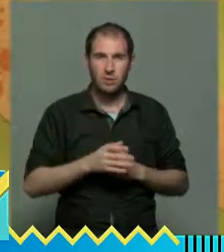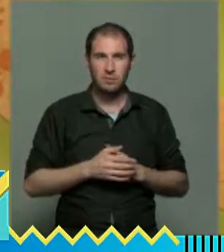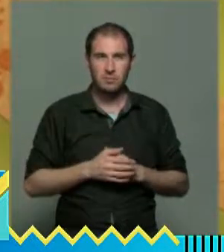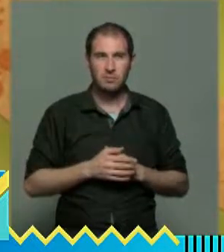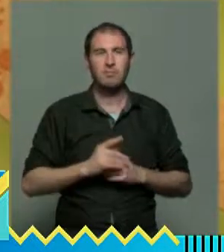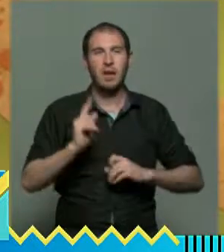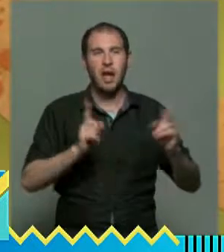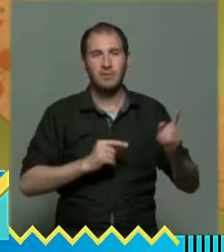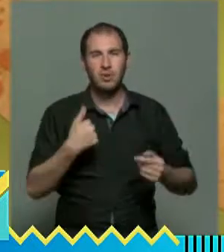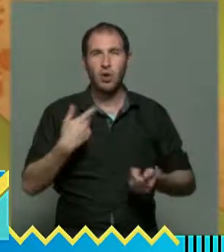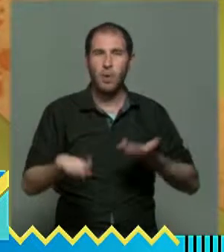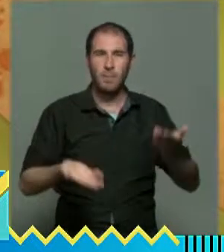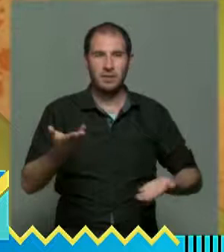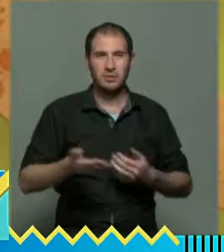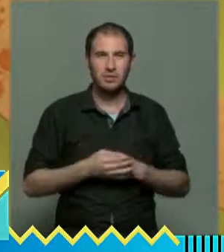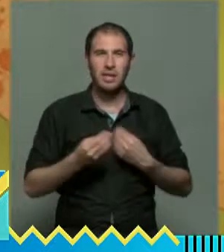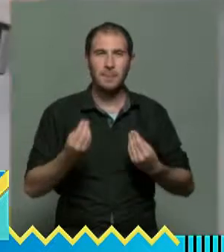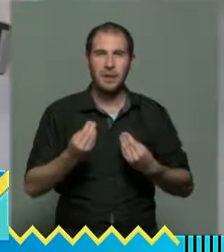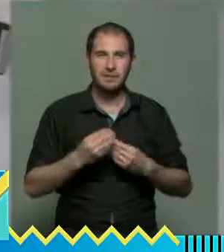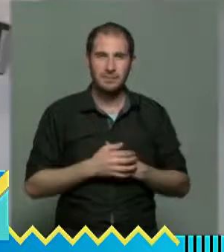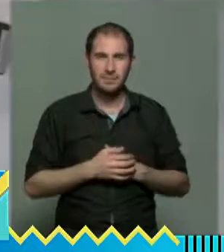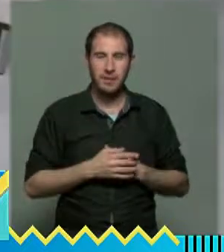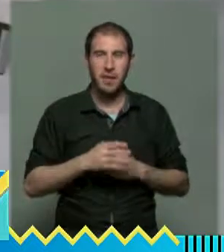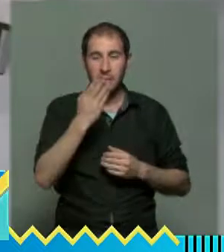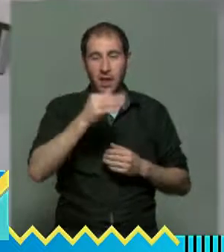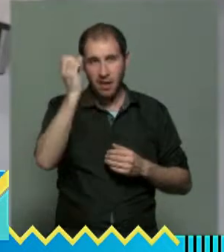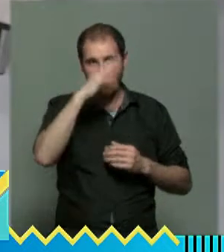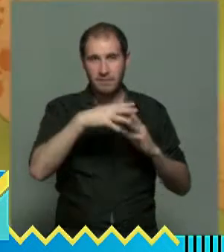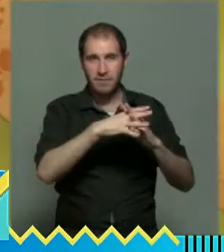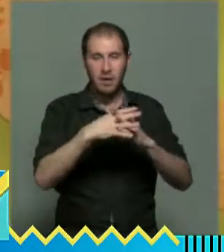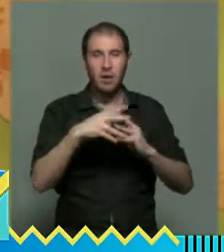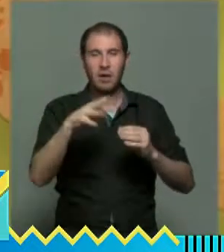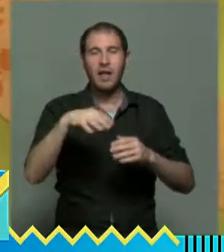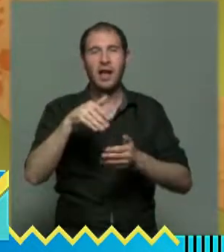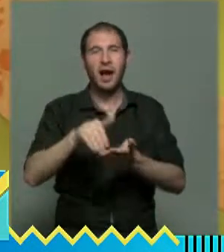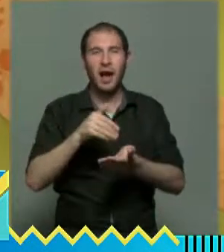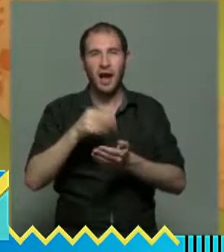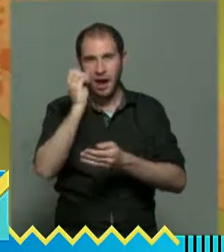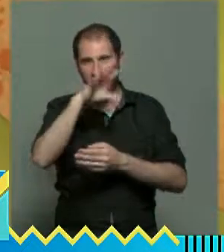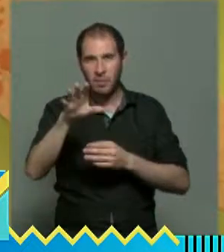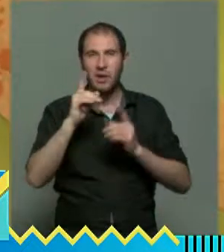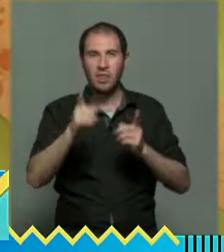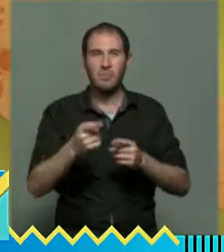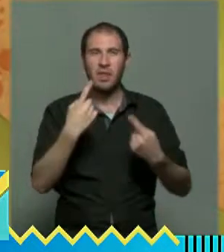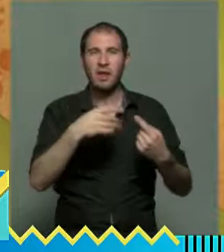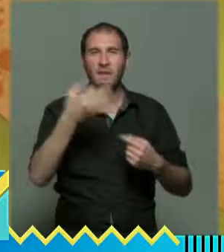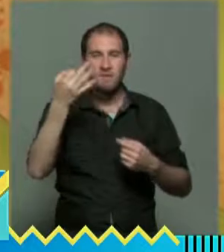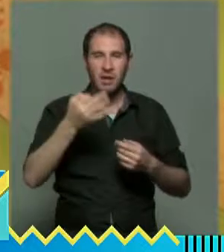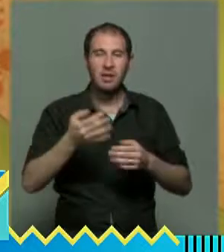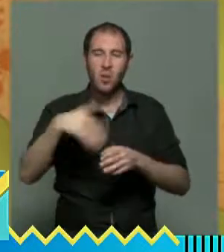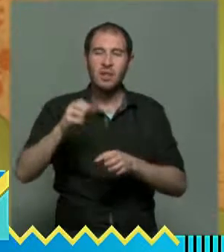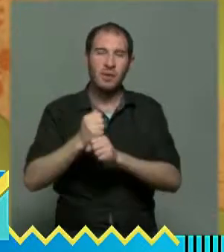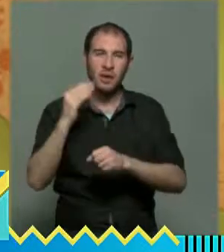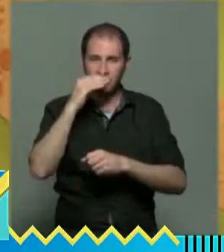que por ahí yo lo comparaba un poco, digamos, la situación del viñatero, digamos, con la agricultura, que también, digamos, la diferencia de la informalidad de los dos